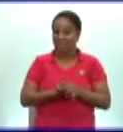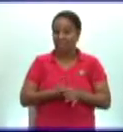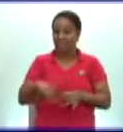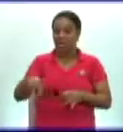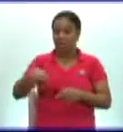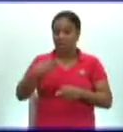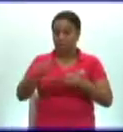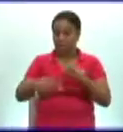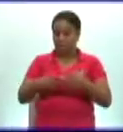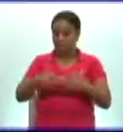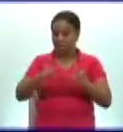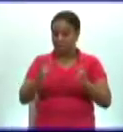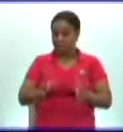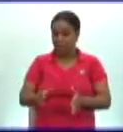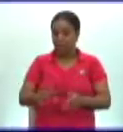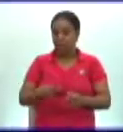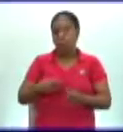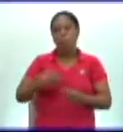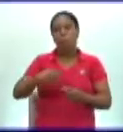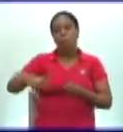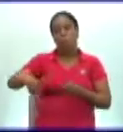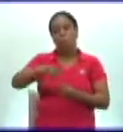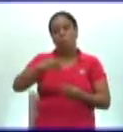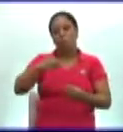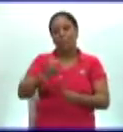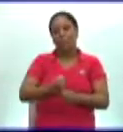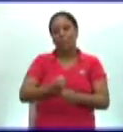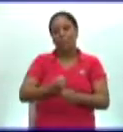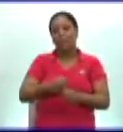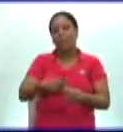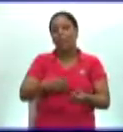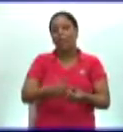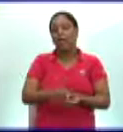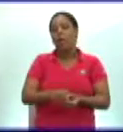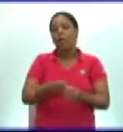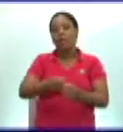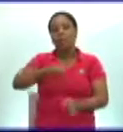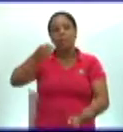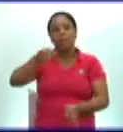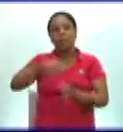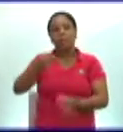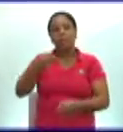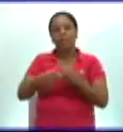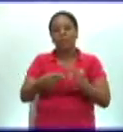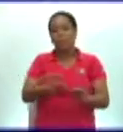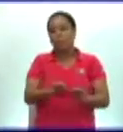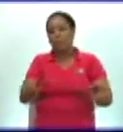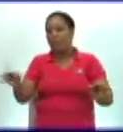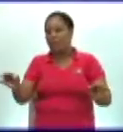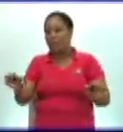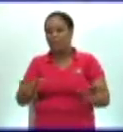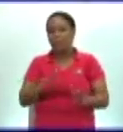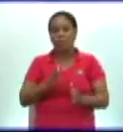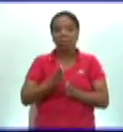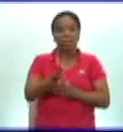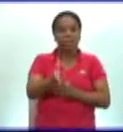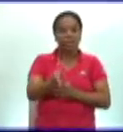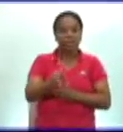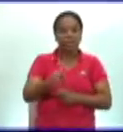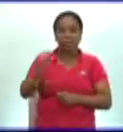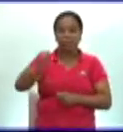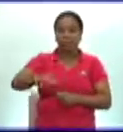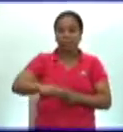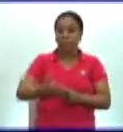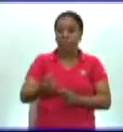cuerpo, utilizamos el dinamómetro para realizar una medición directa. Pero aquí estamos haciendo una